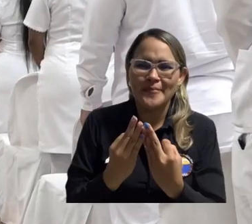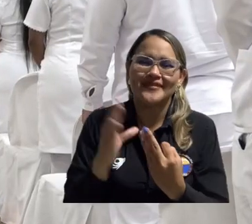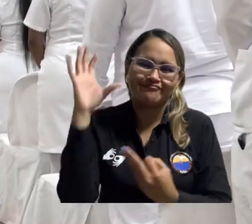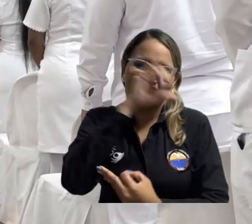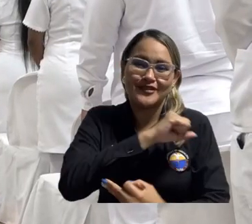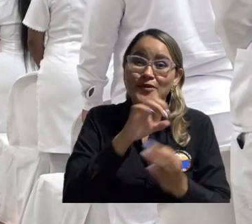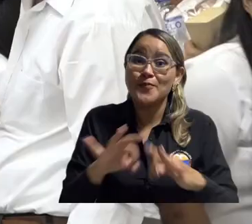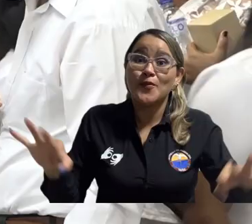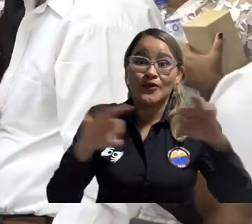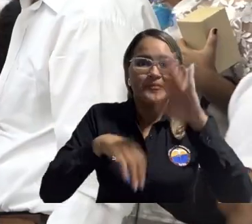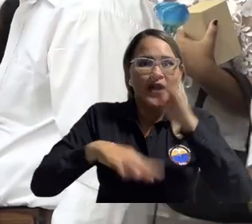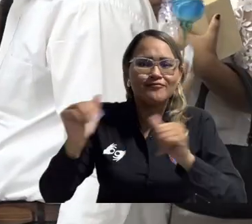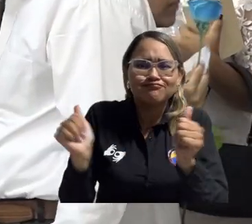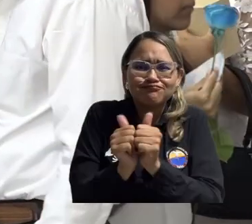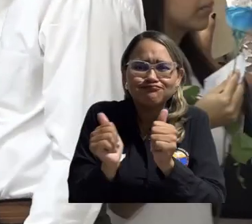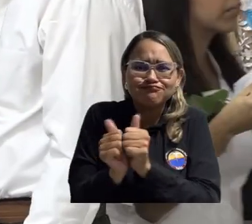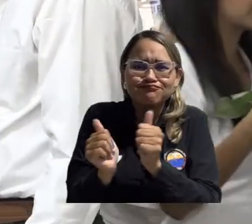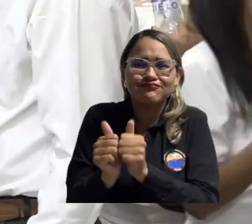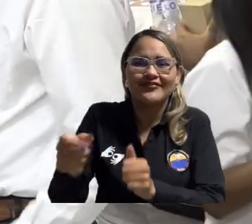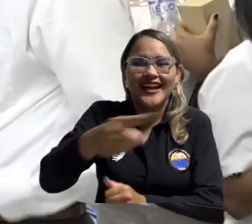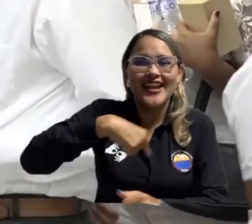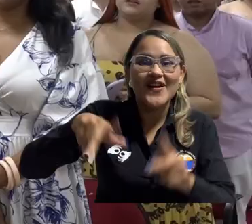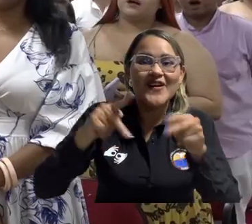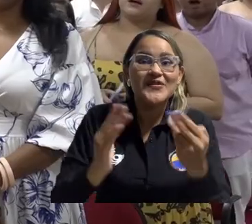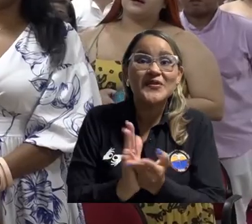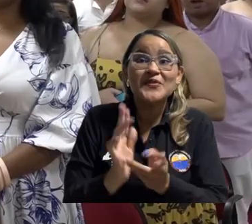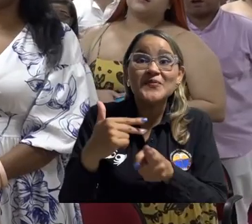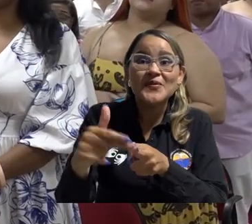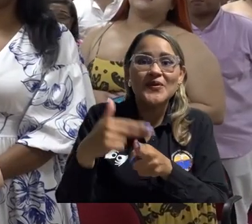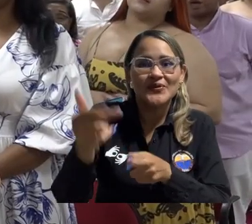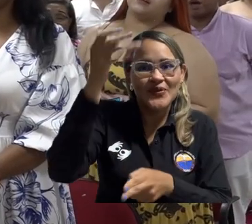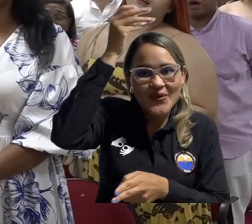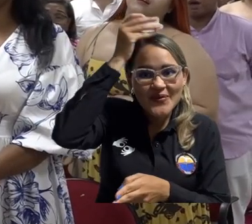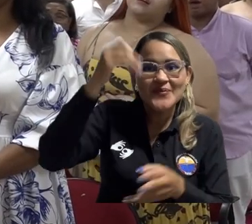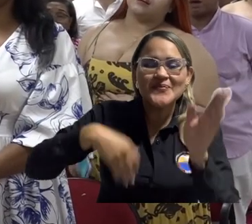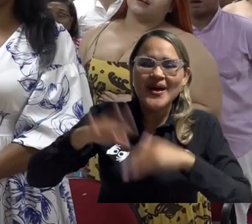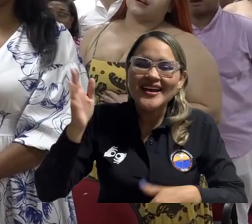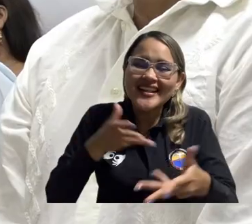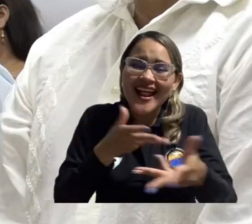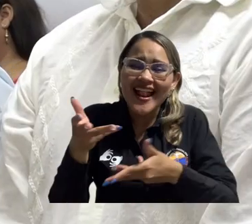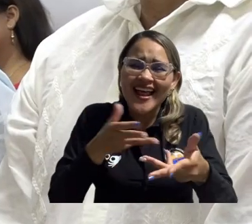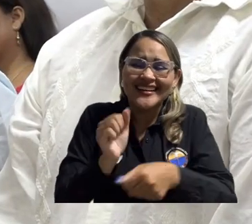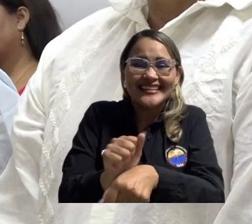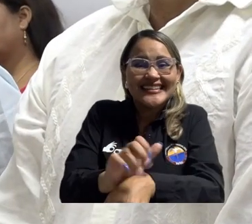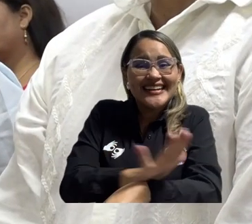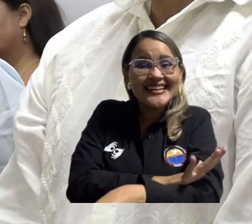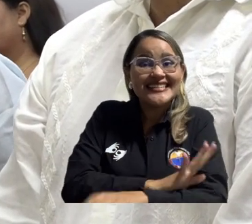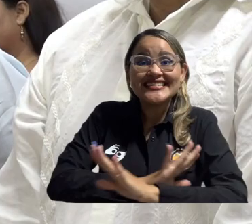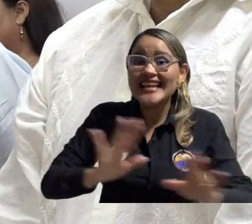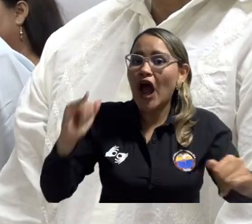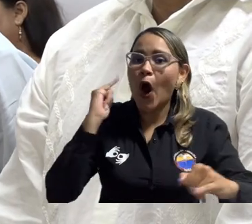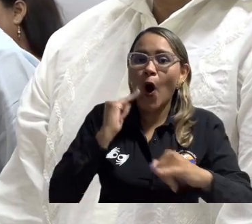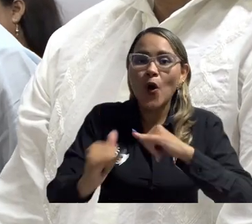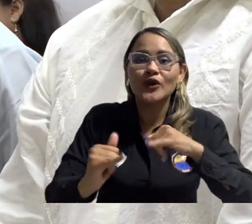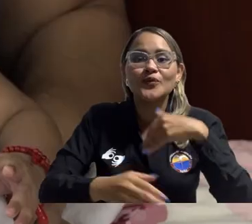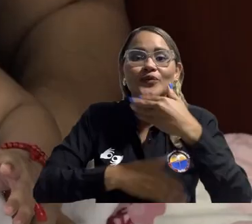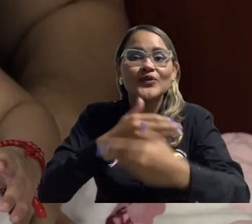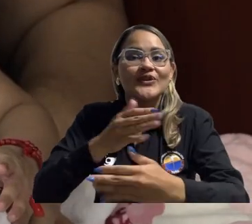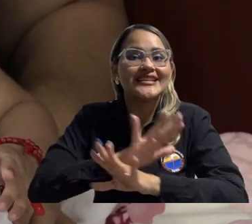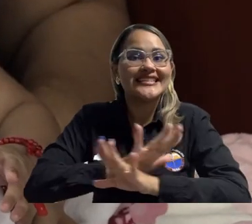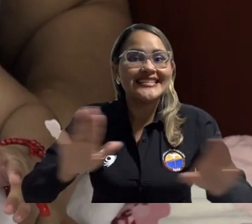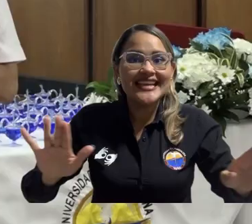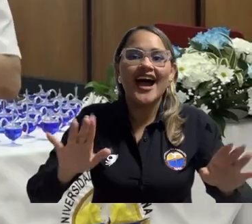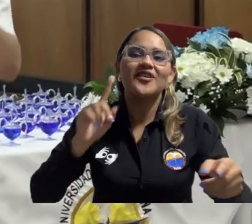Las familias, como pilares fundamentales, acompañaron a los estudiantes y futuros enfermeros, quienes vivieron este momento con la emotividad